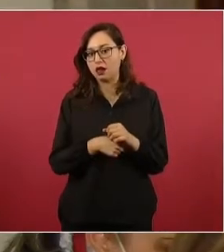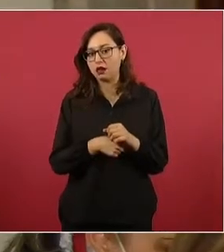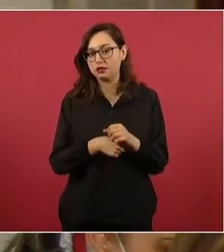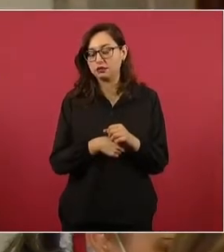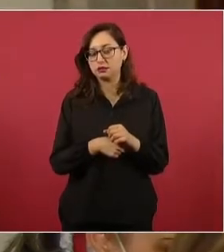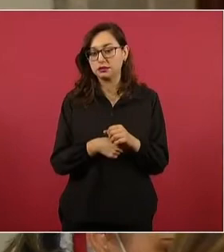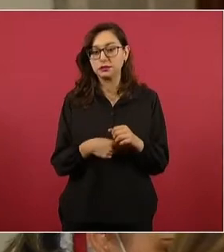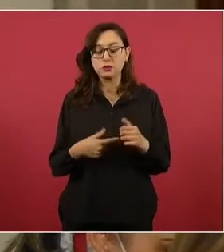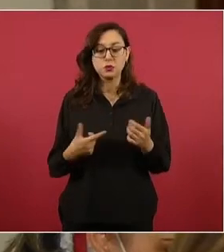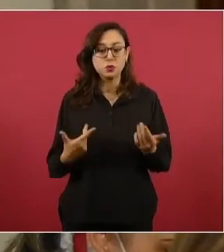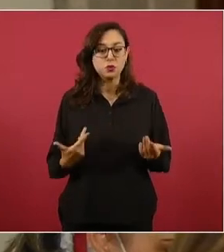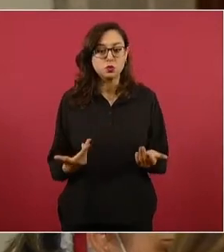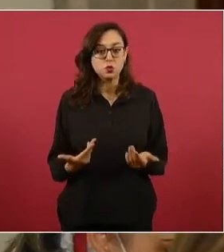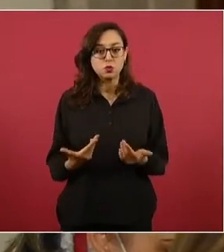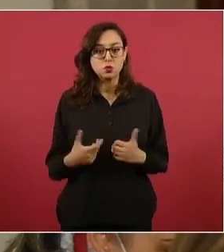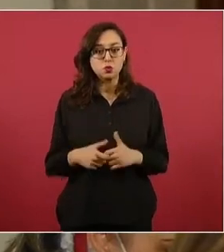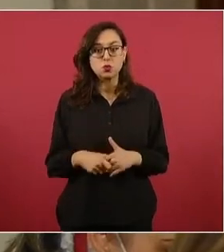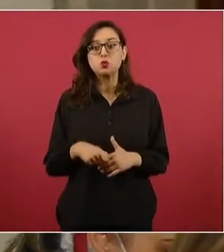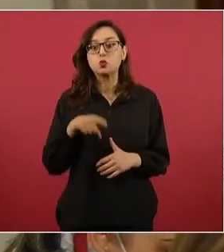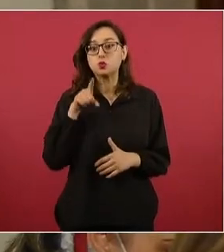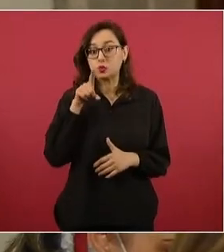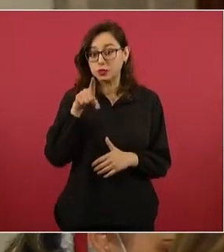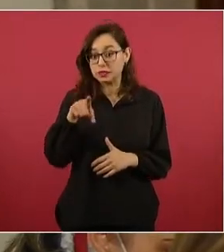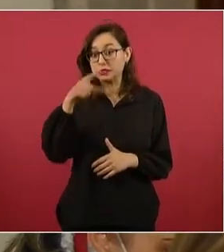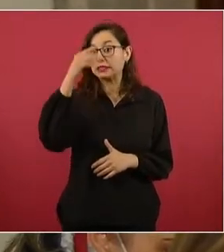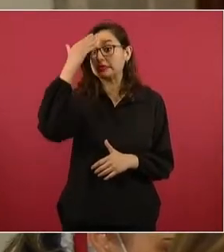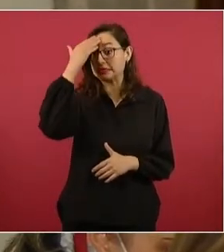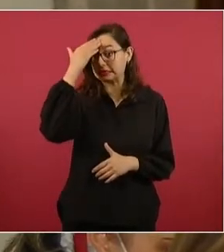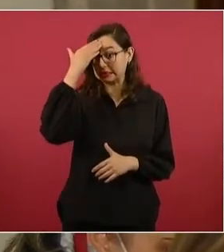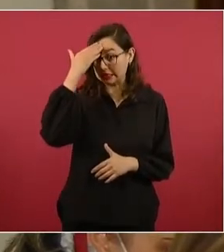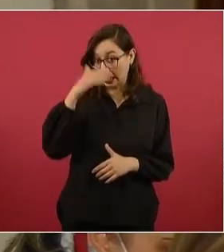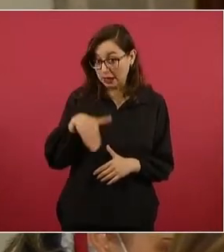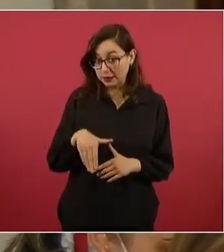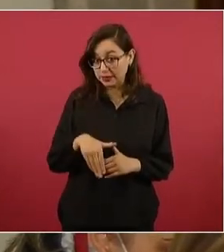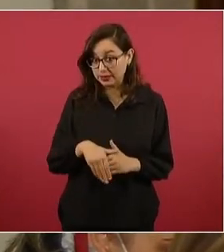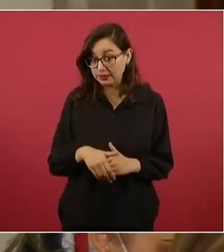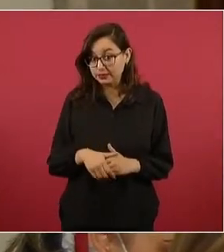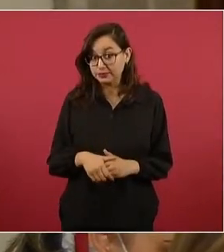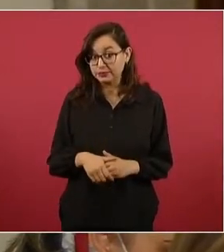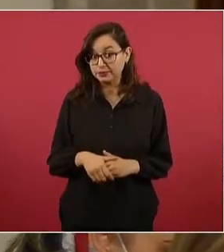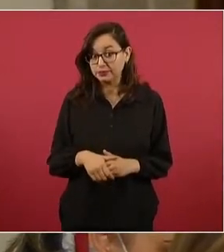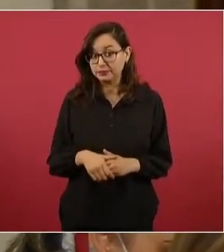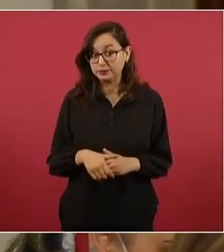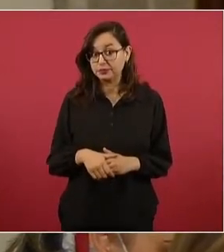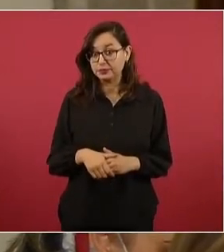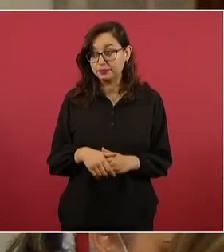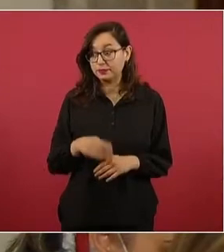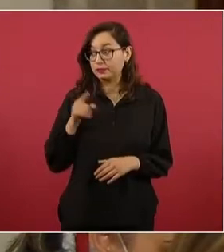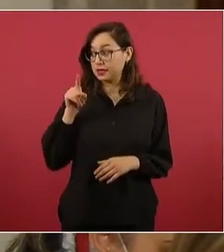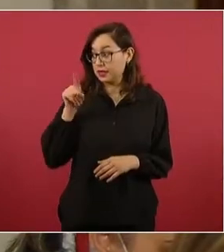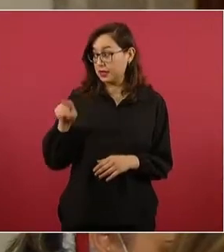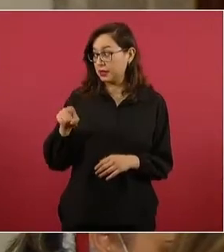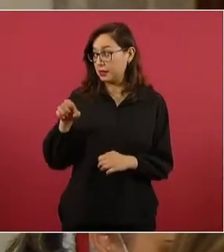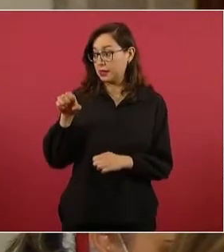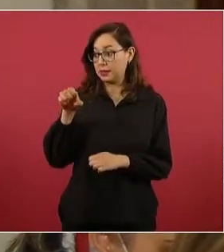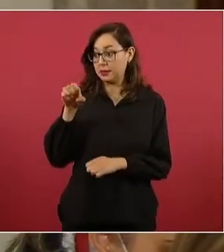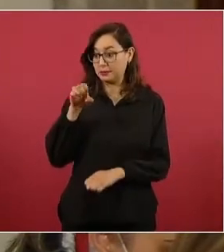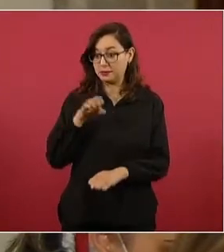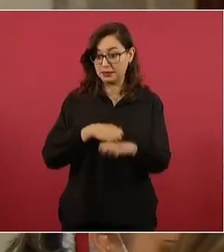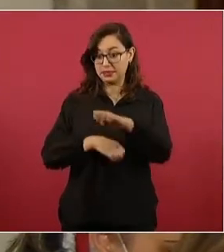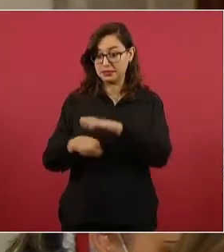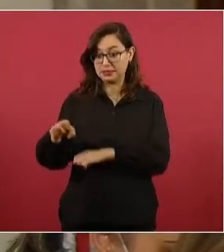ustedes supieron de este intento de boicot de la compañía Nestlé,